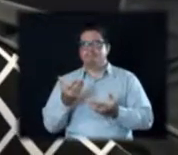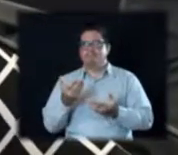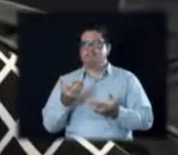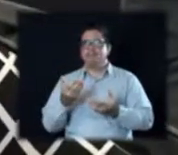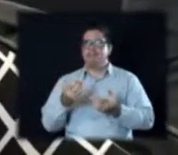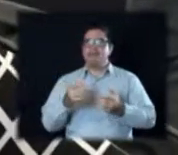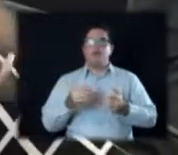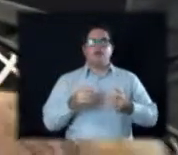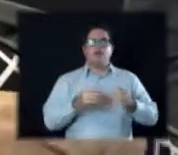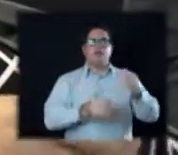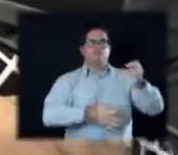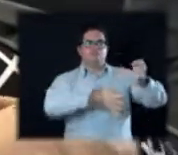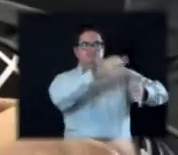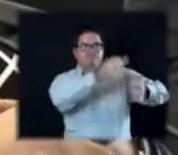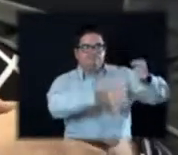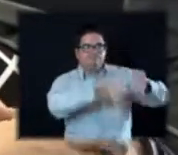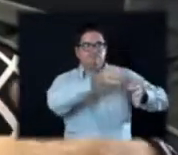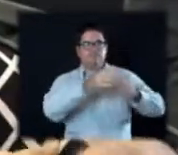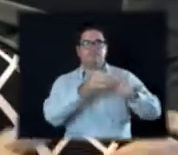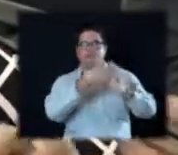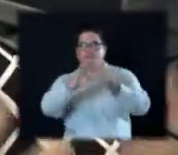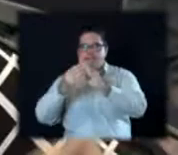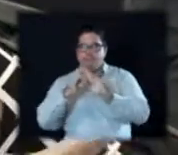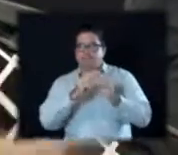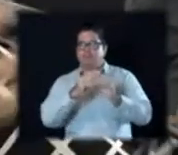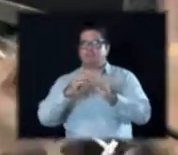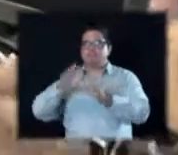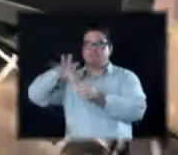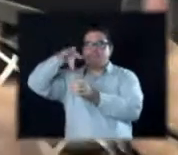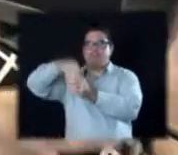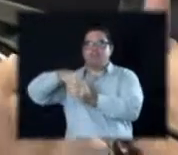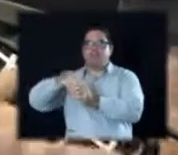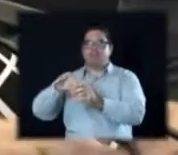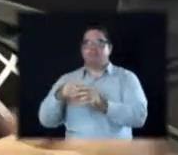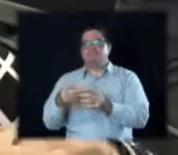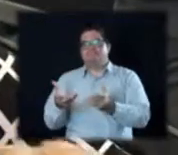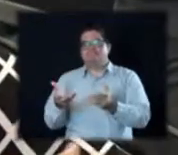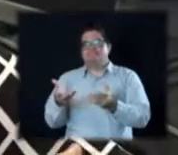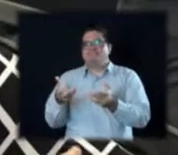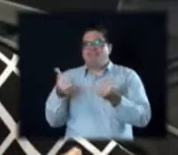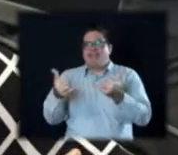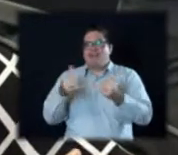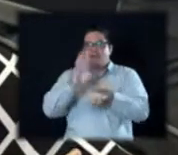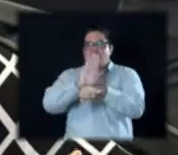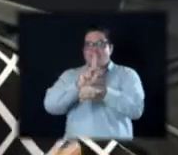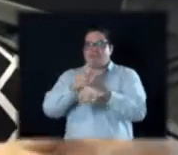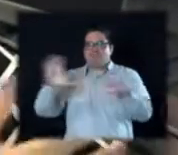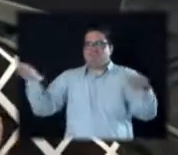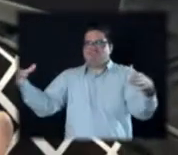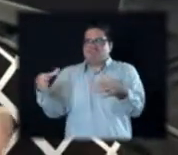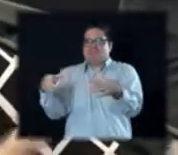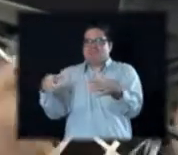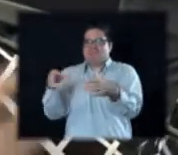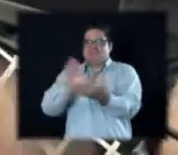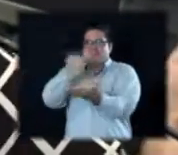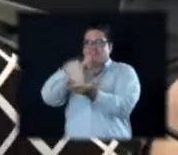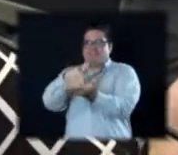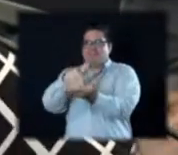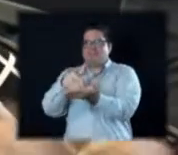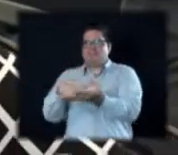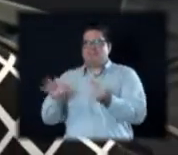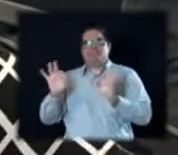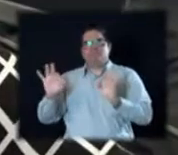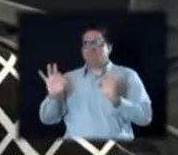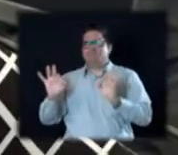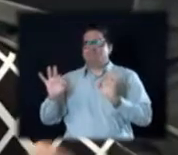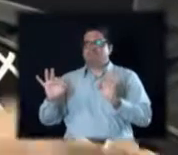la exclusión de la judicatura, municipalidad, etcétera, ciertamente ayudó a tener un banco central.